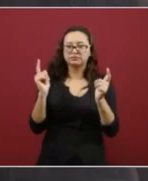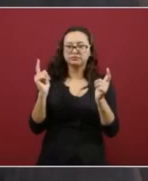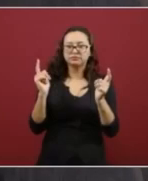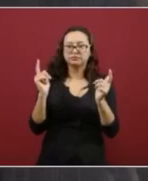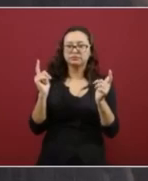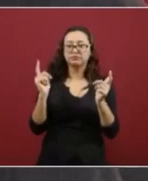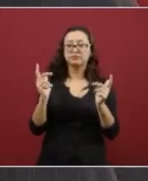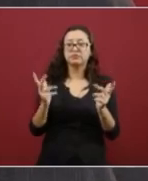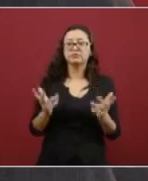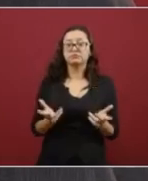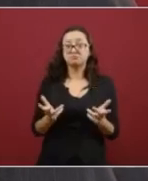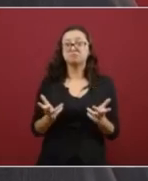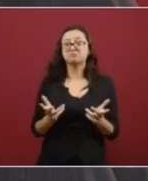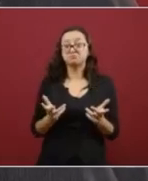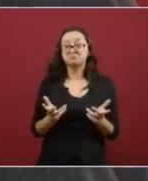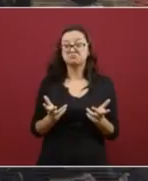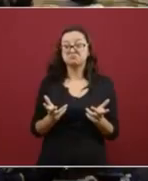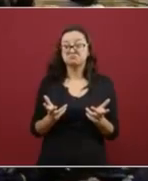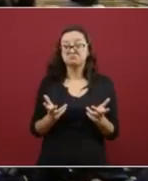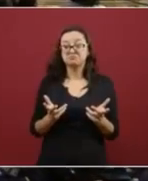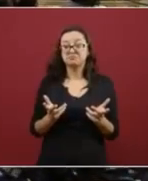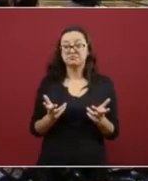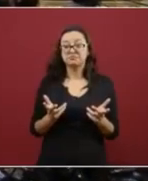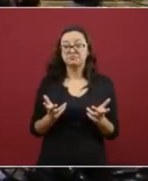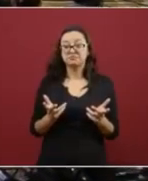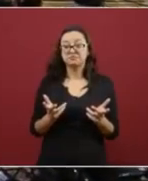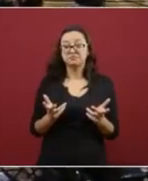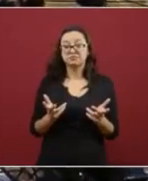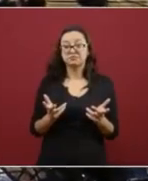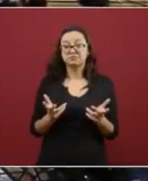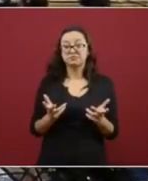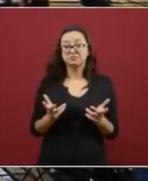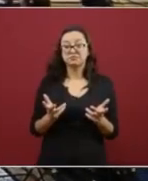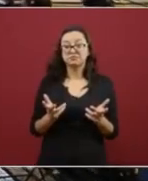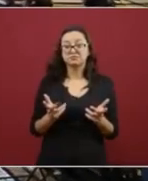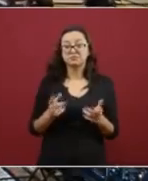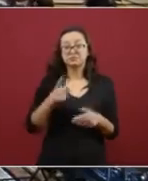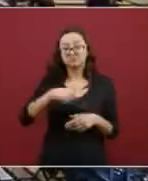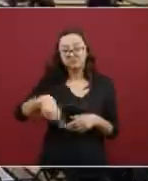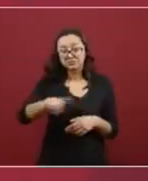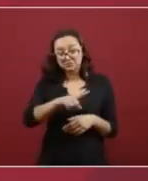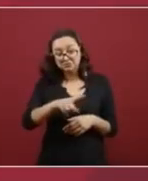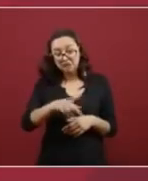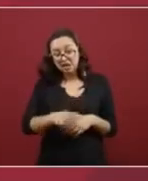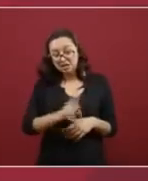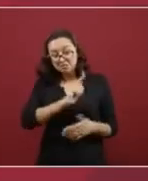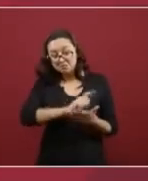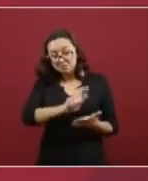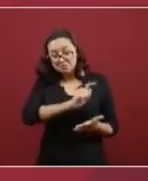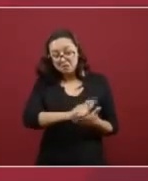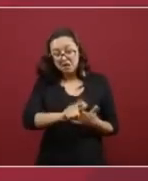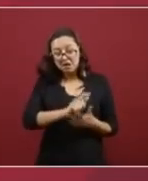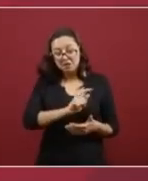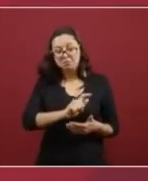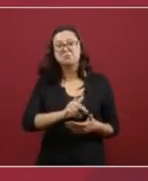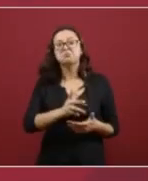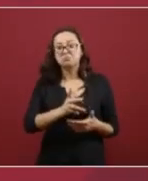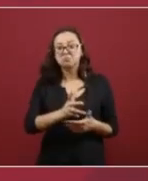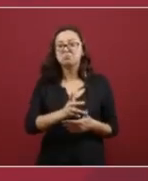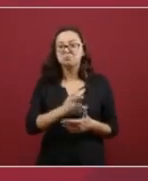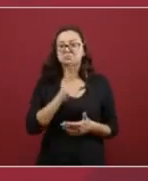hasta vale la pena pagar la cuota de los excesos. Es